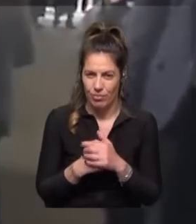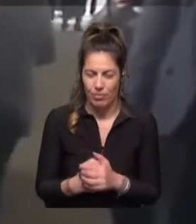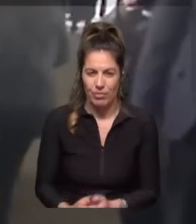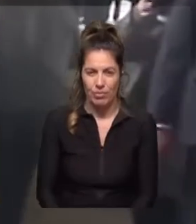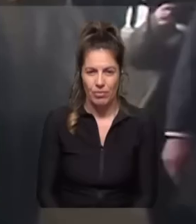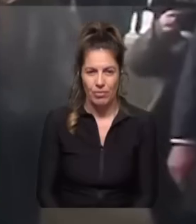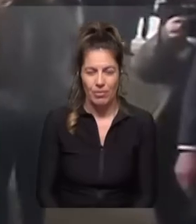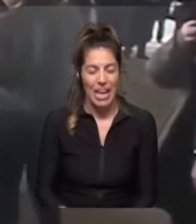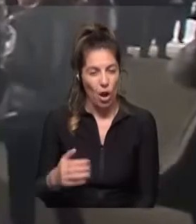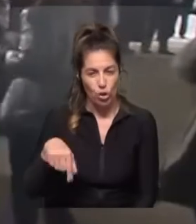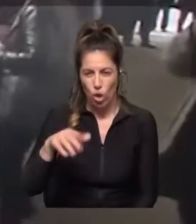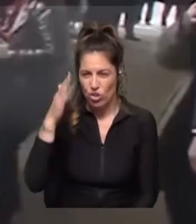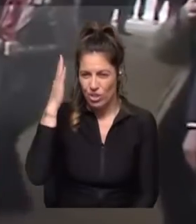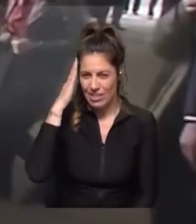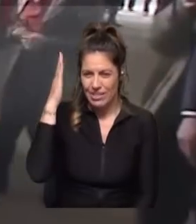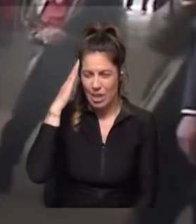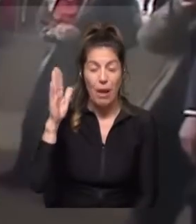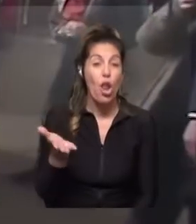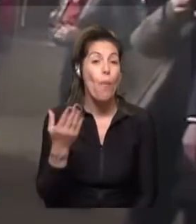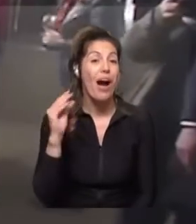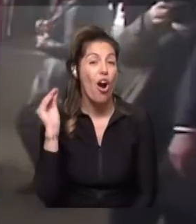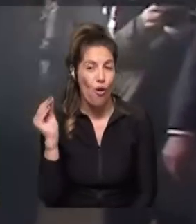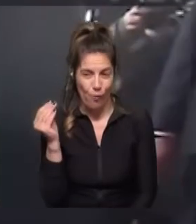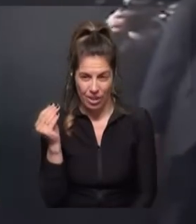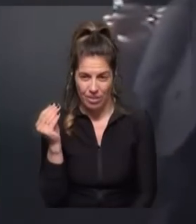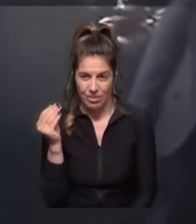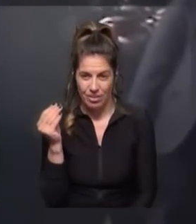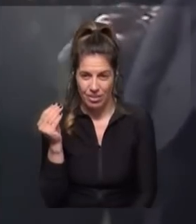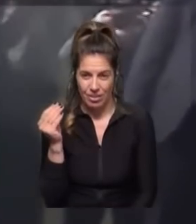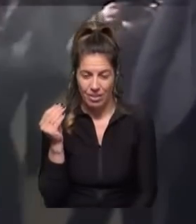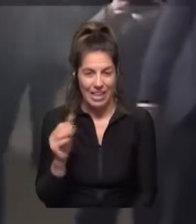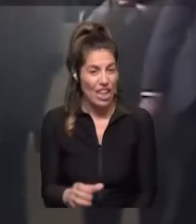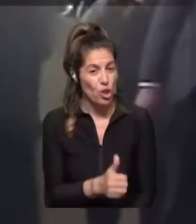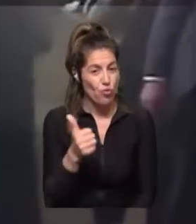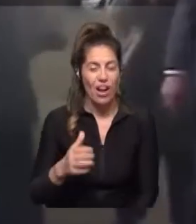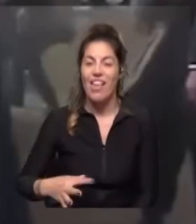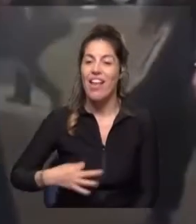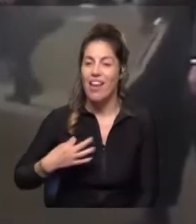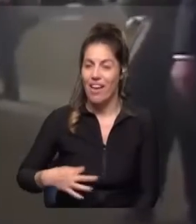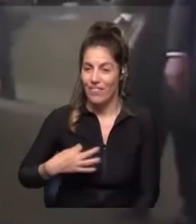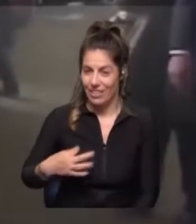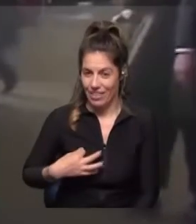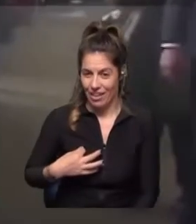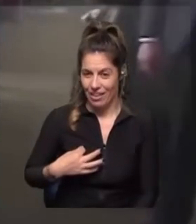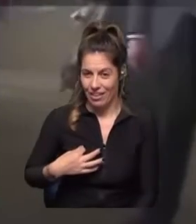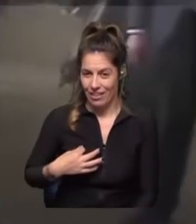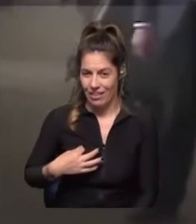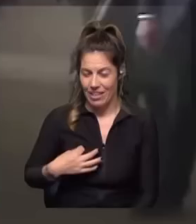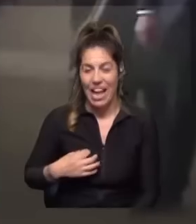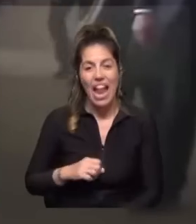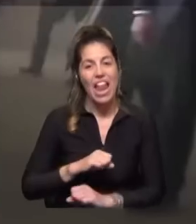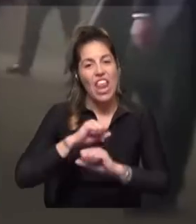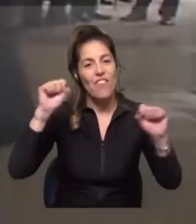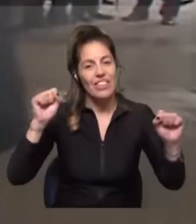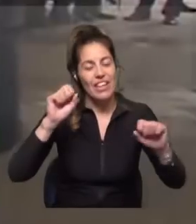y sepan los más jóvenes que triunfar en la vida y levantarse